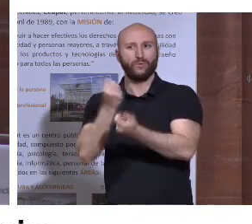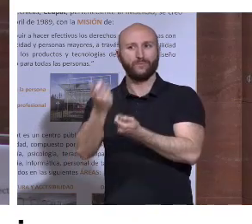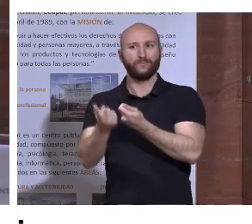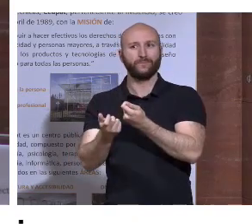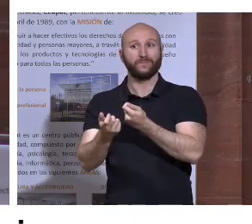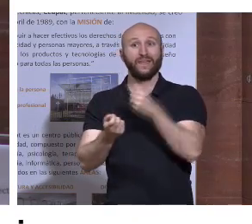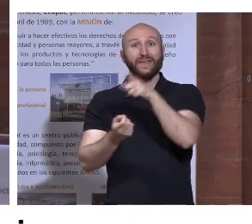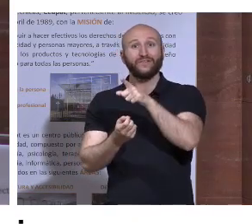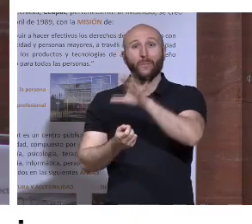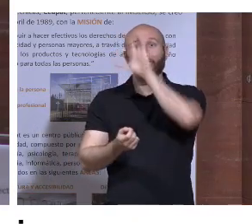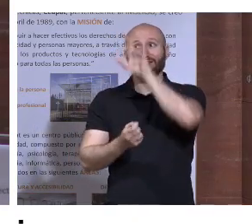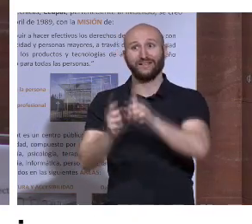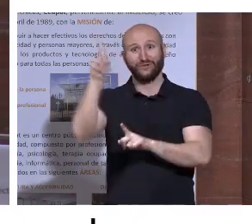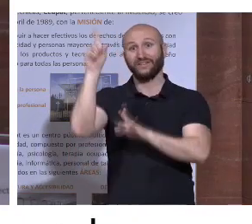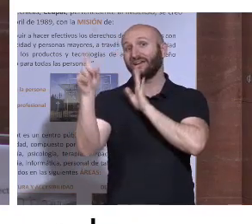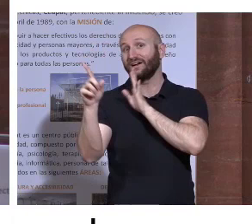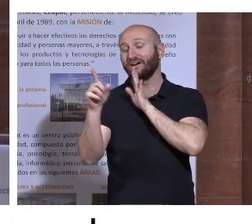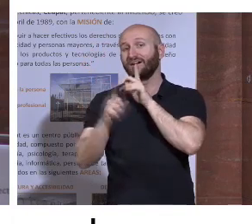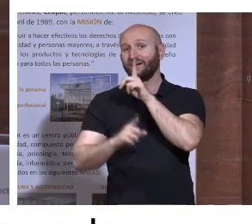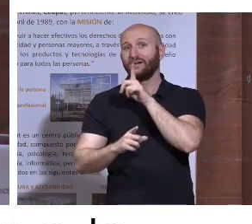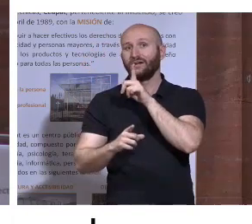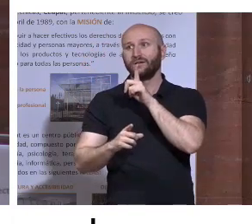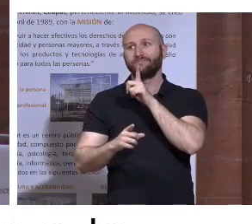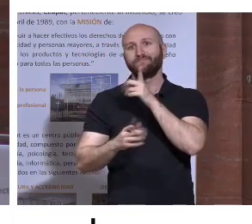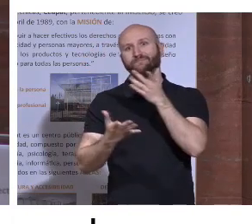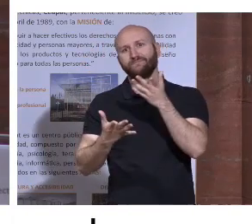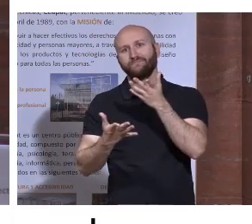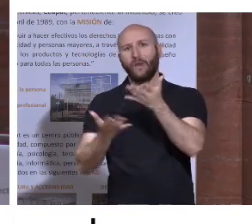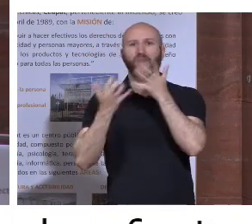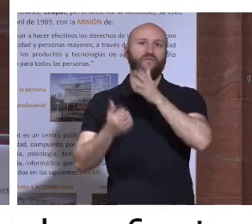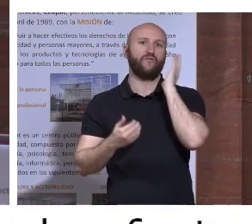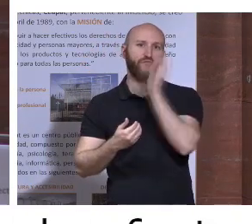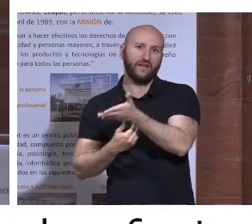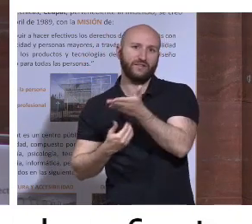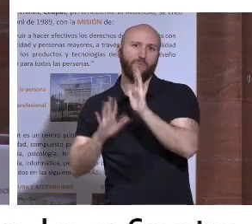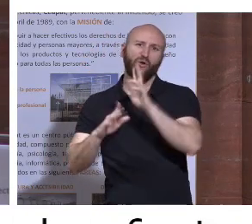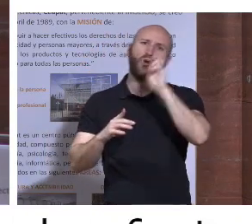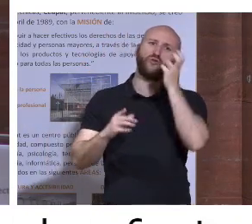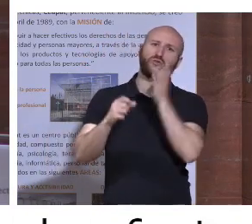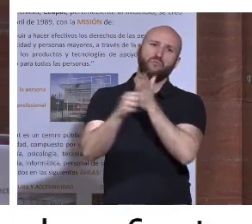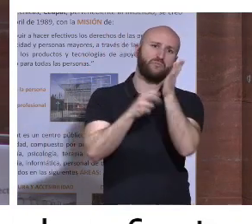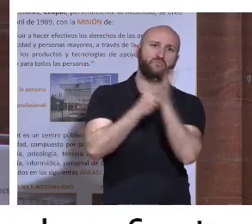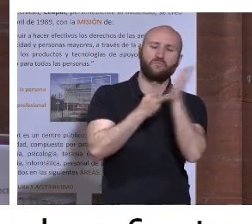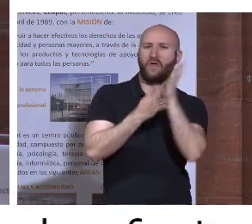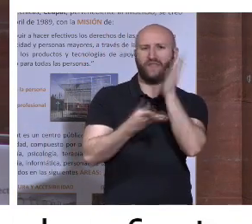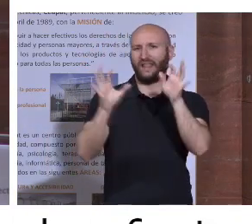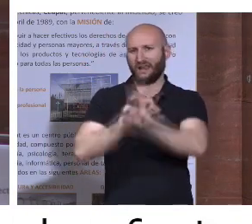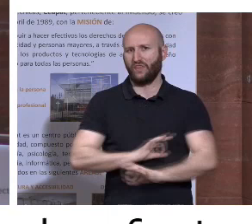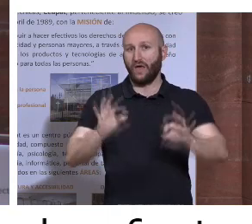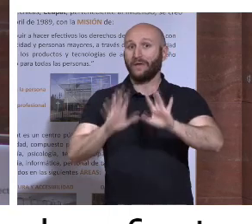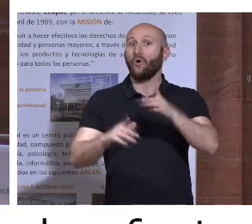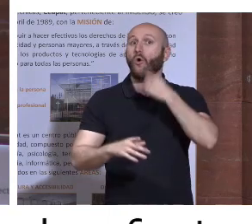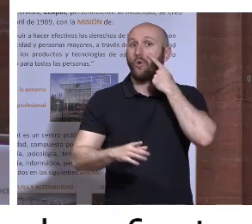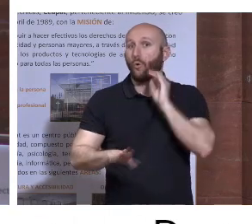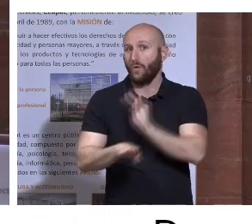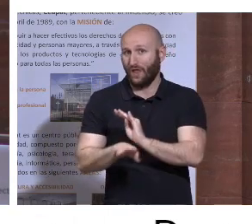a los países del norte pues le afecta en beneficios, pero no en otras cosas. Pero ojo que a los países